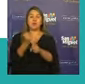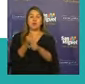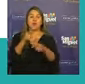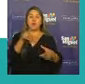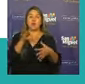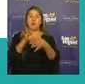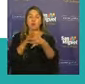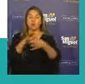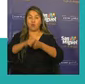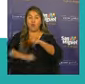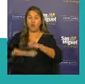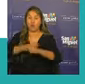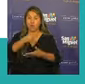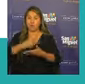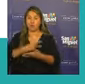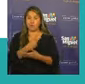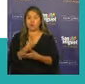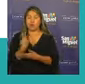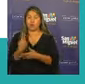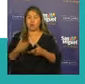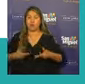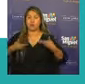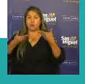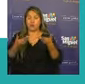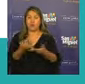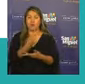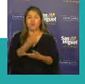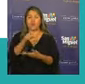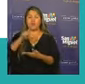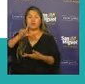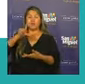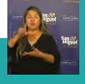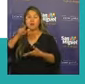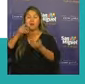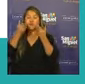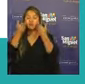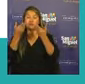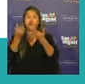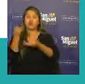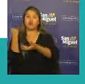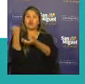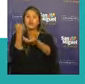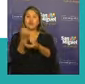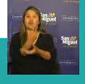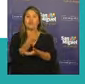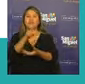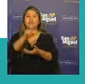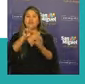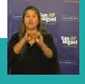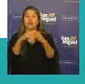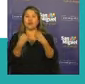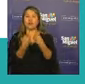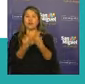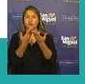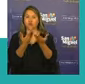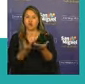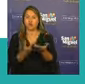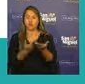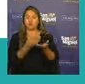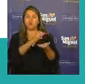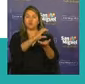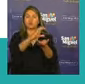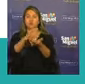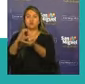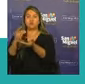año 2022 nosotros entregamos 27 subvenciones a 27 organizaciones, pero eso tiene